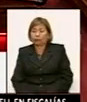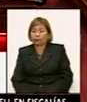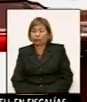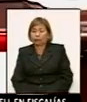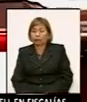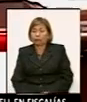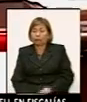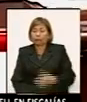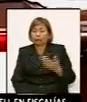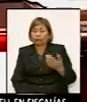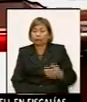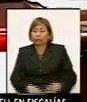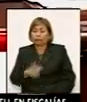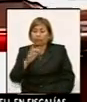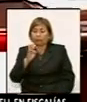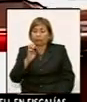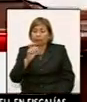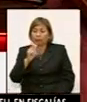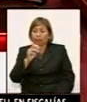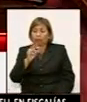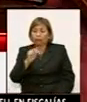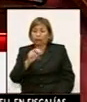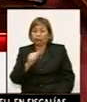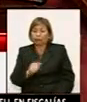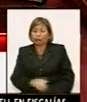Tiene la palabra la congresista letona.